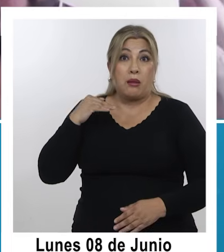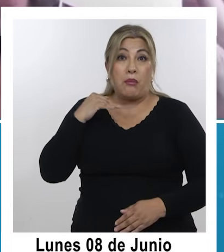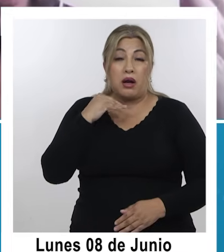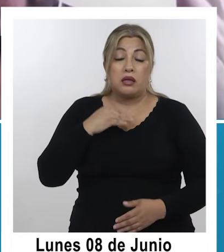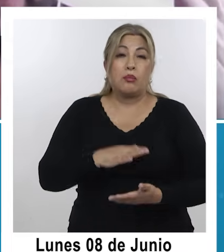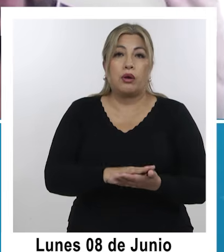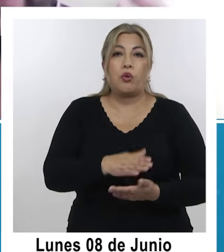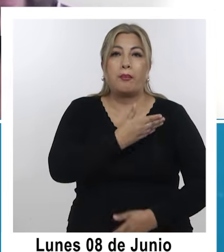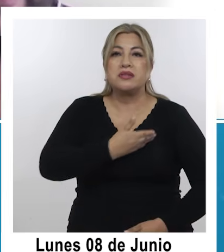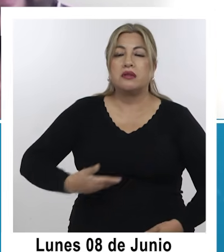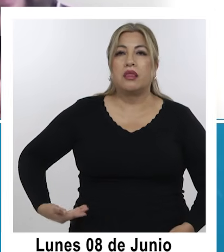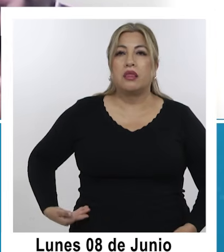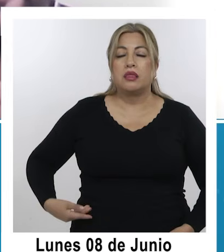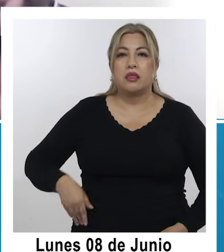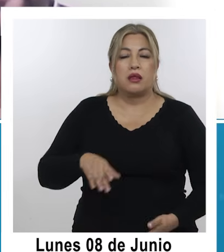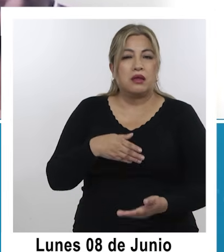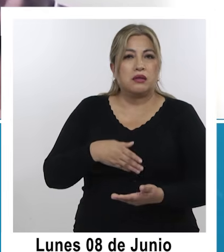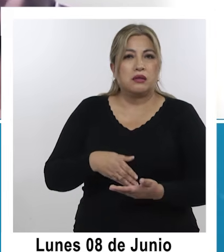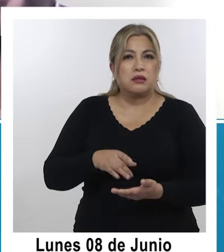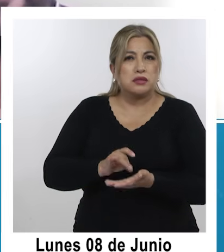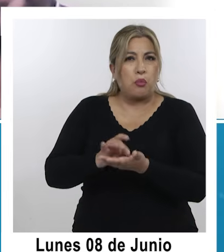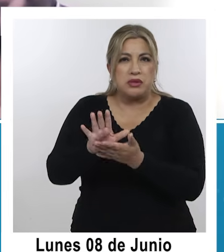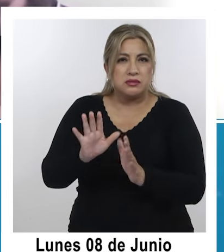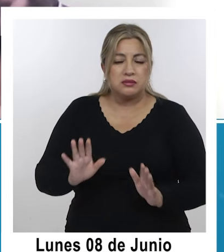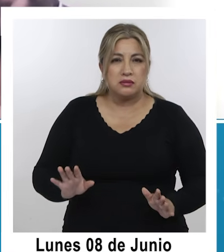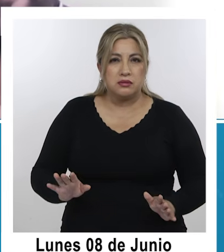a un presidente?